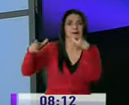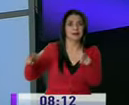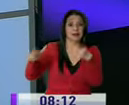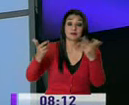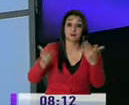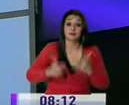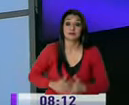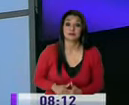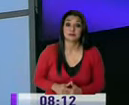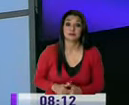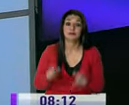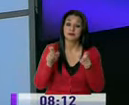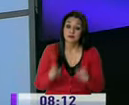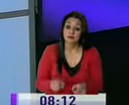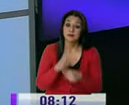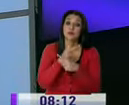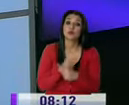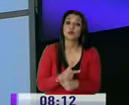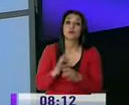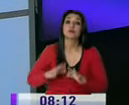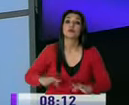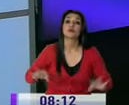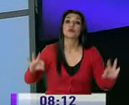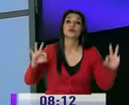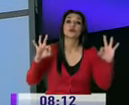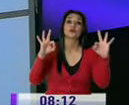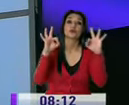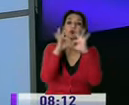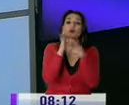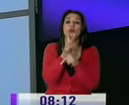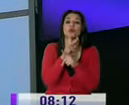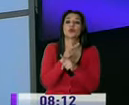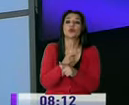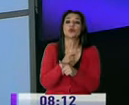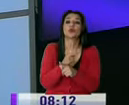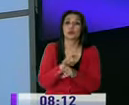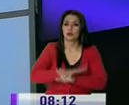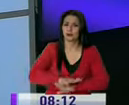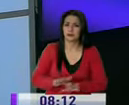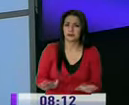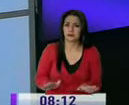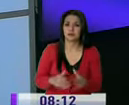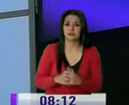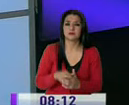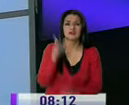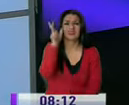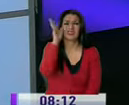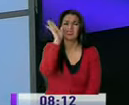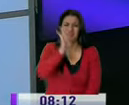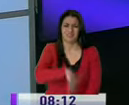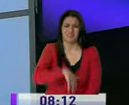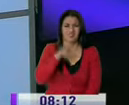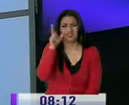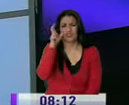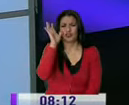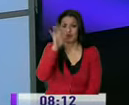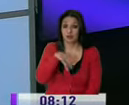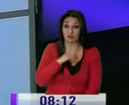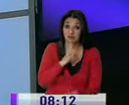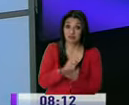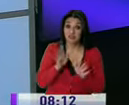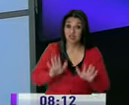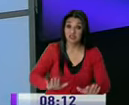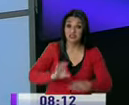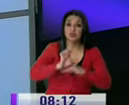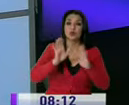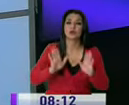activos. La prevención es valiosa, vecinos queridos. La prevención y el no creer que nosotros, lamentablemente, como ecuatorianos,